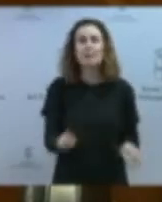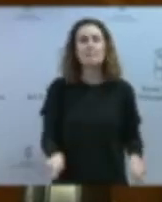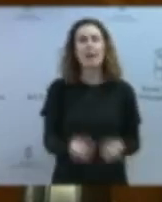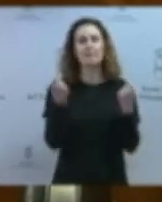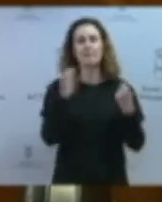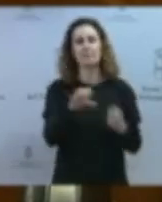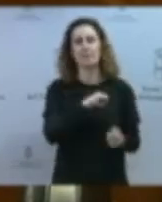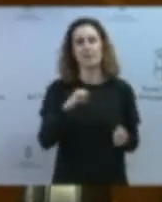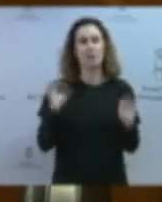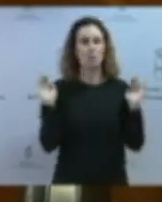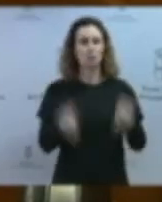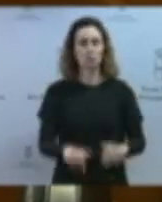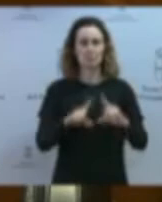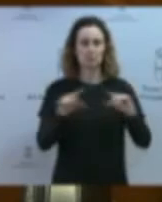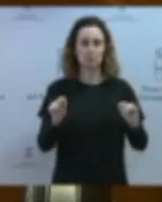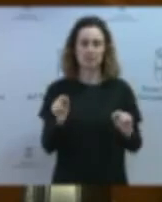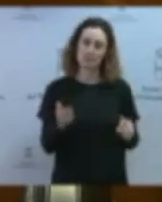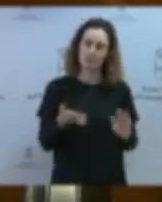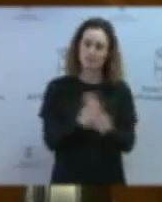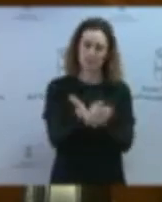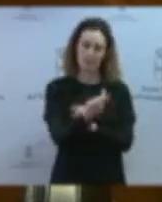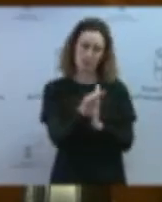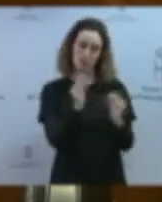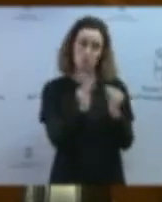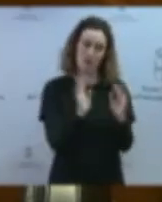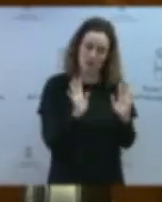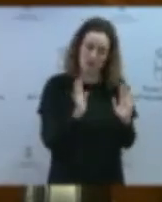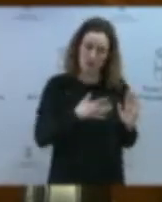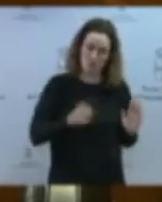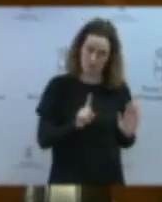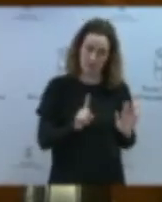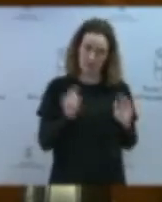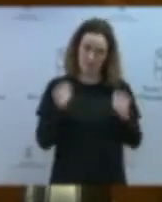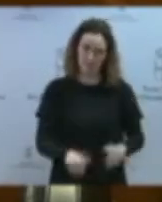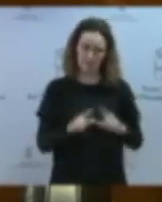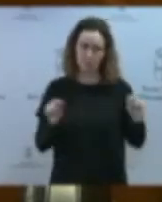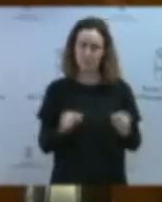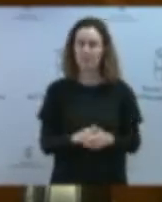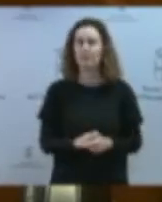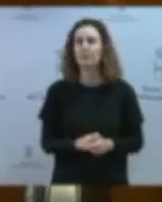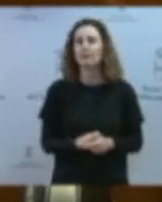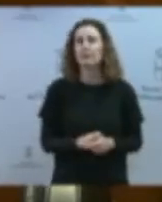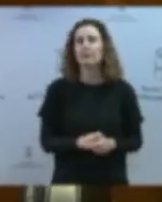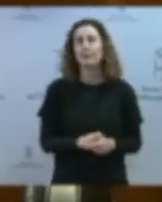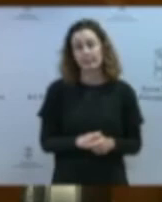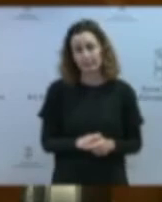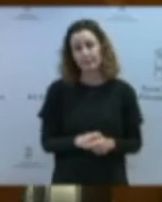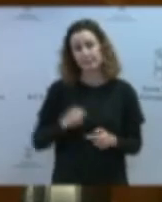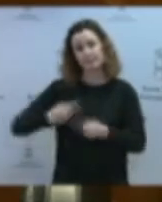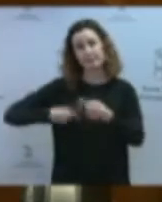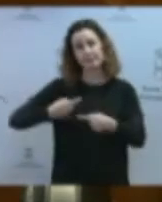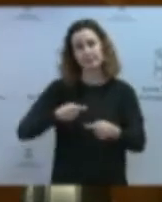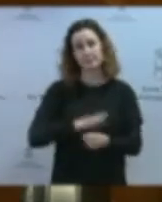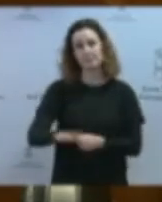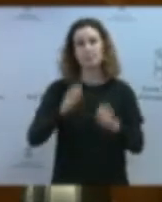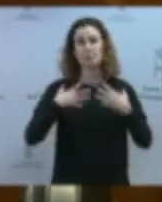sea su planteamiento. Y, por cierto, como sabemos que ha tenido consecuencias también en materia sanitaria, hemos anunciado un plan de choque de listas de espera